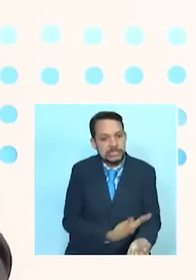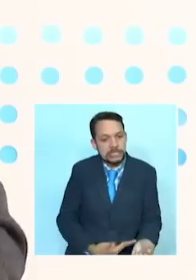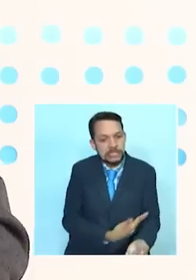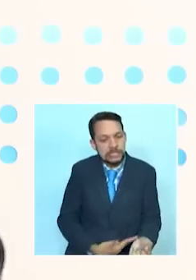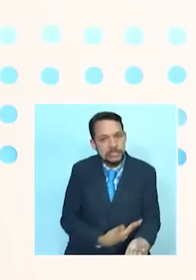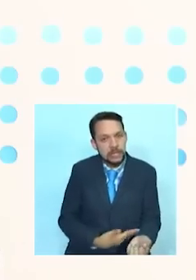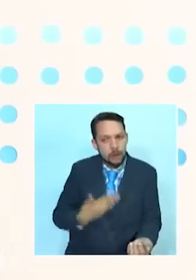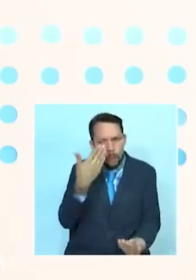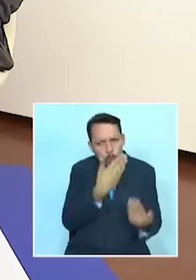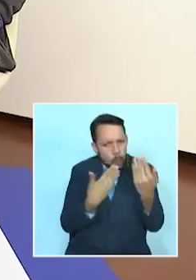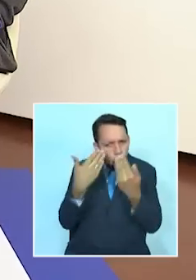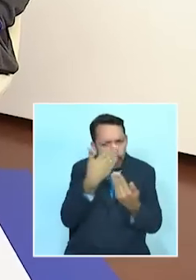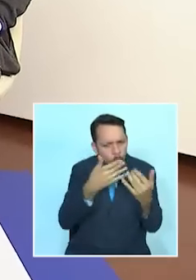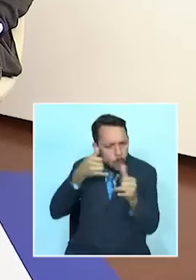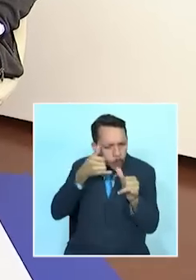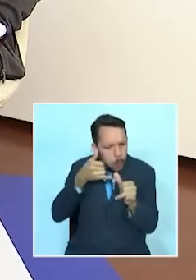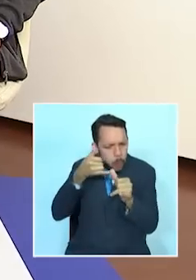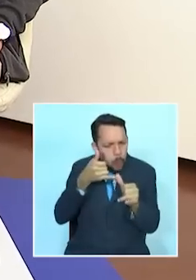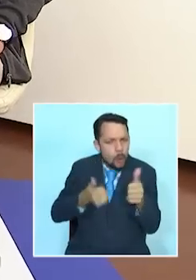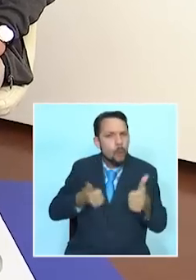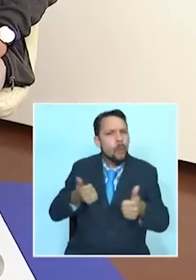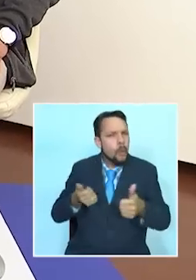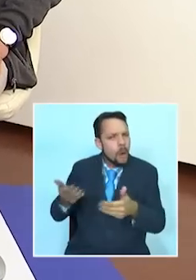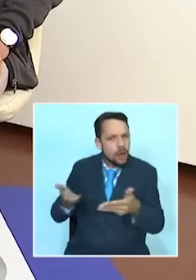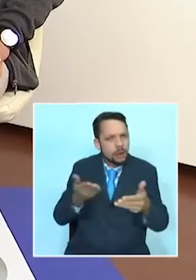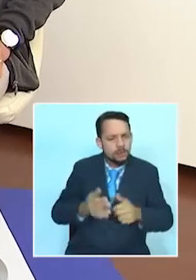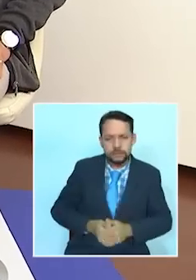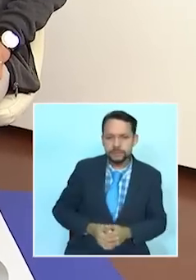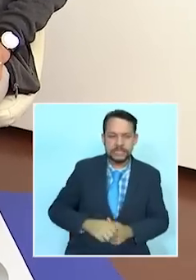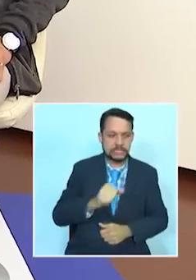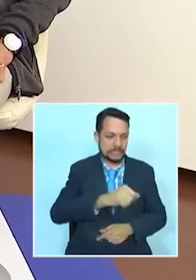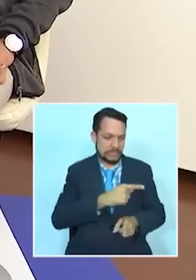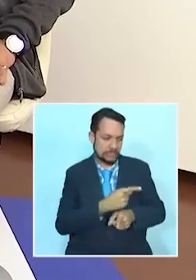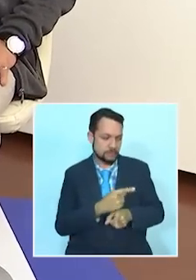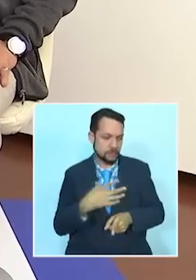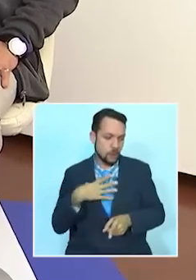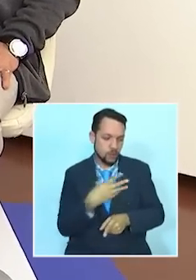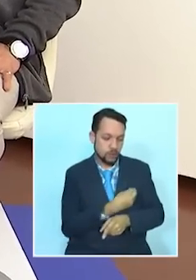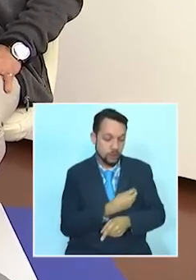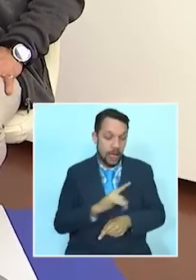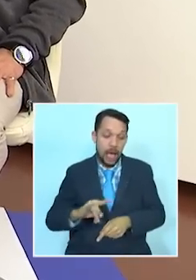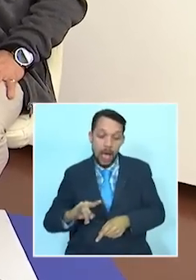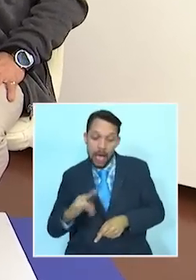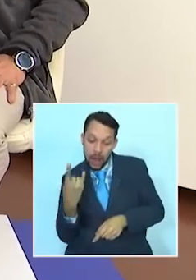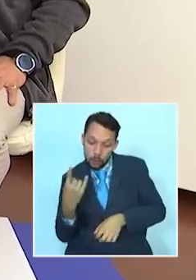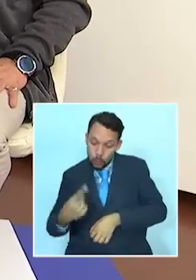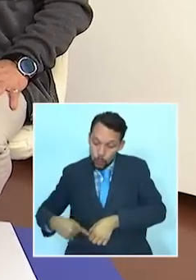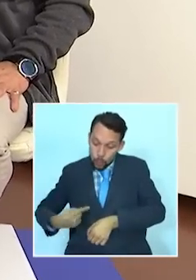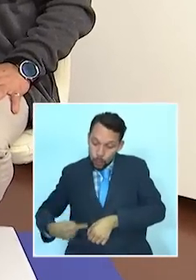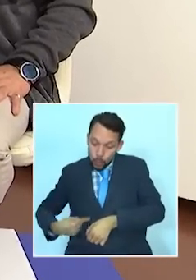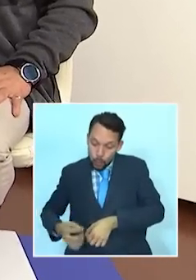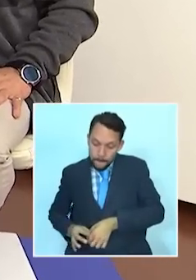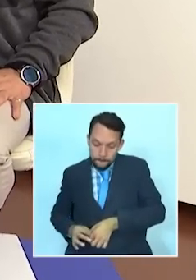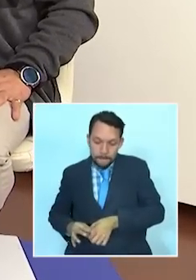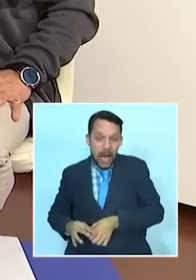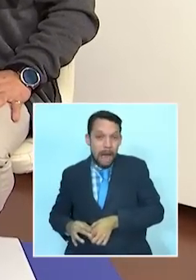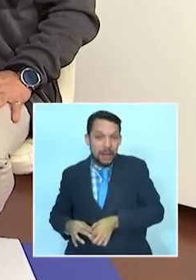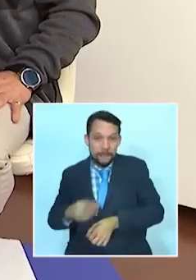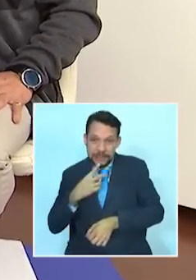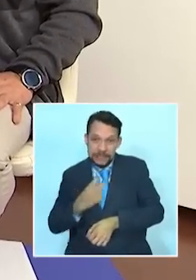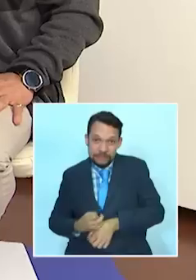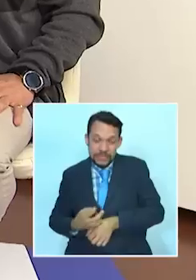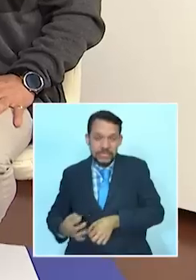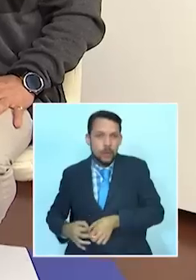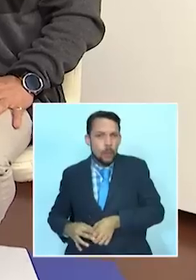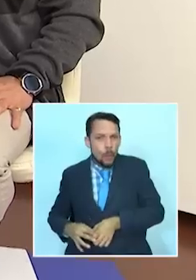debe hacerse Bueno cuando nosotros tenemos sangrados rectales tenemos que mirar cómo es el sangrado si